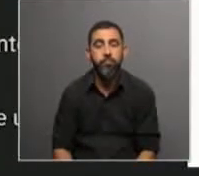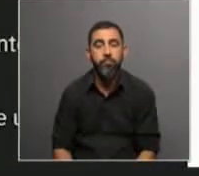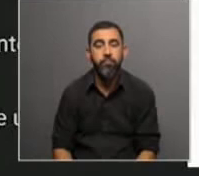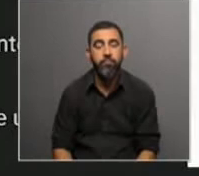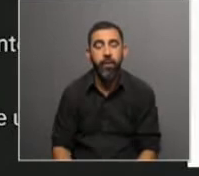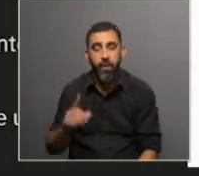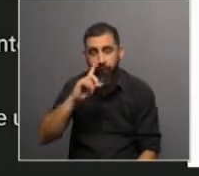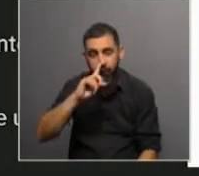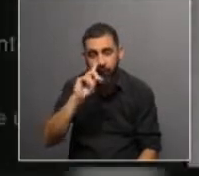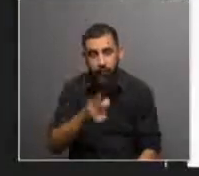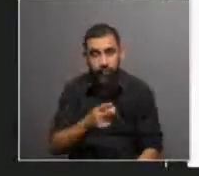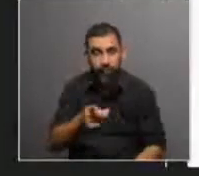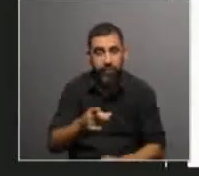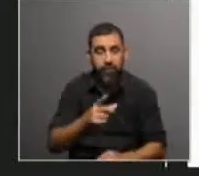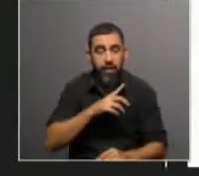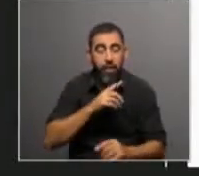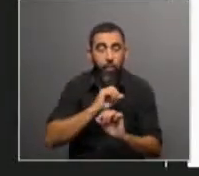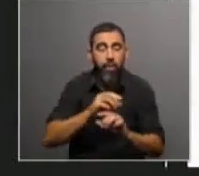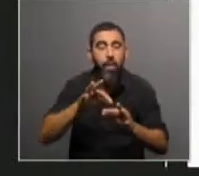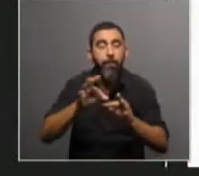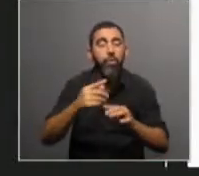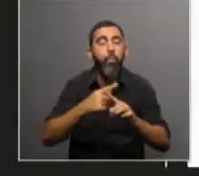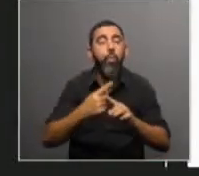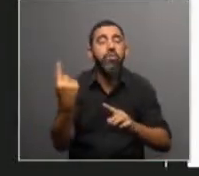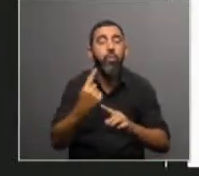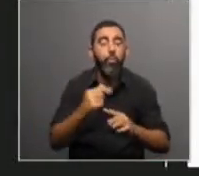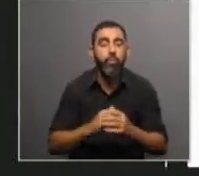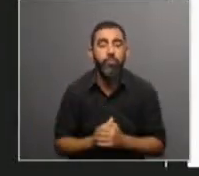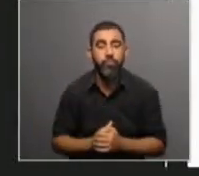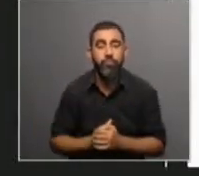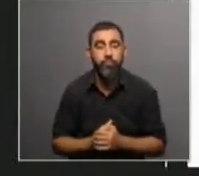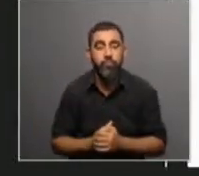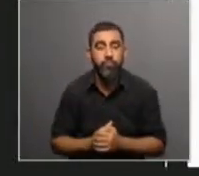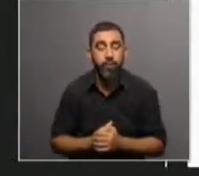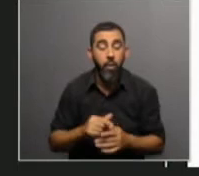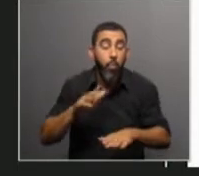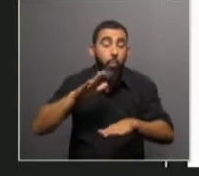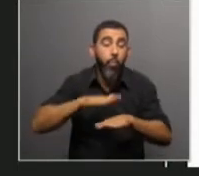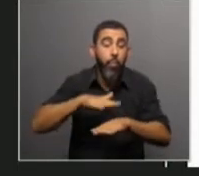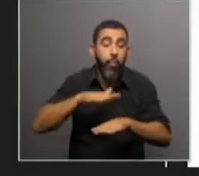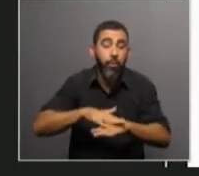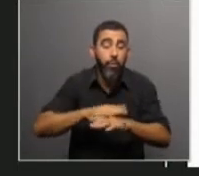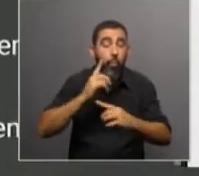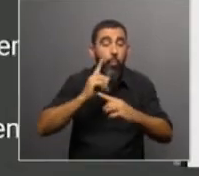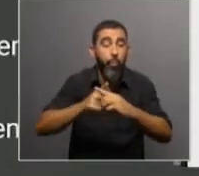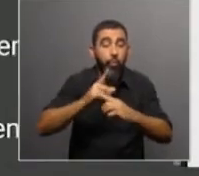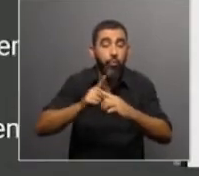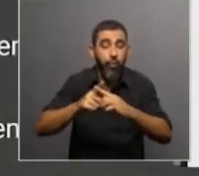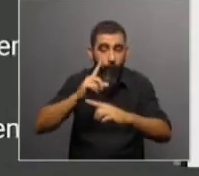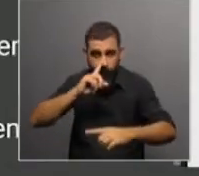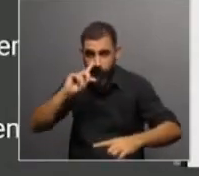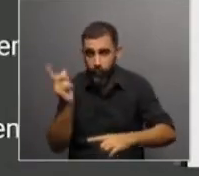La aceleración es medida en las mismas unidades de metros por segundo cuadrado. Podemos ver que en un momento es positiva cuando él